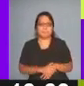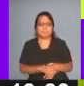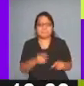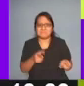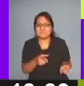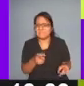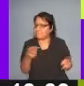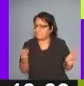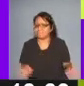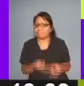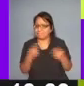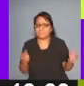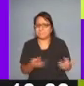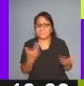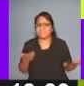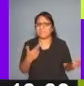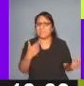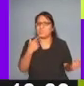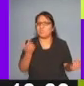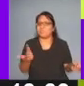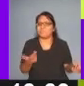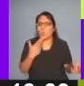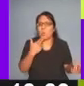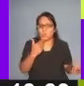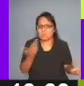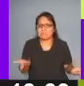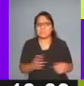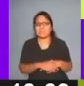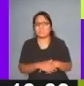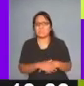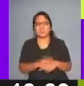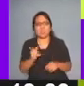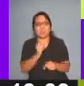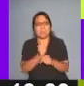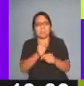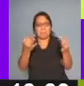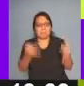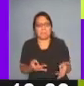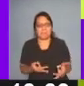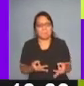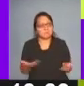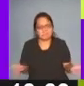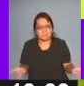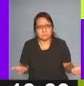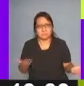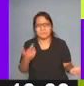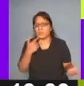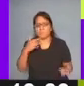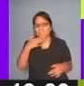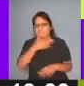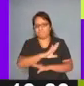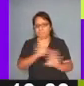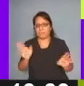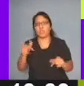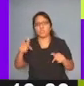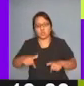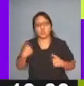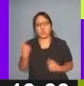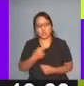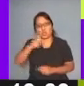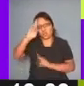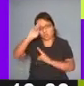ningún tipo de utilidad social y había desvirtuado completamente sus fines. Vamos a respetar,